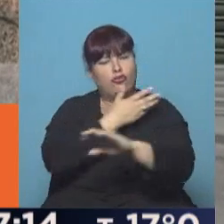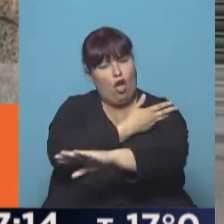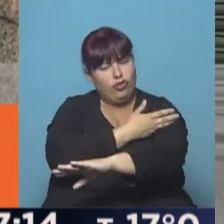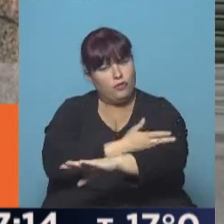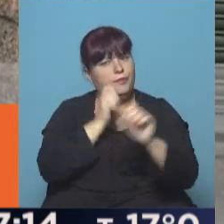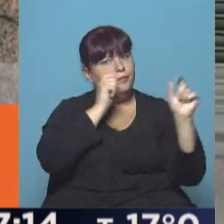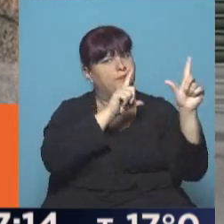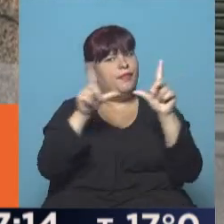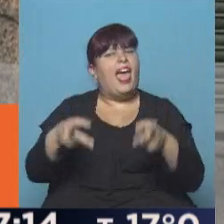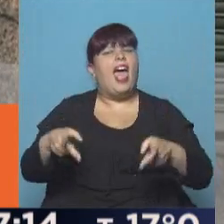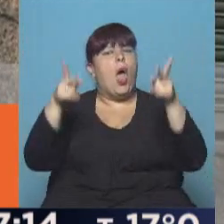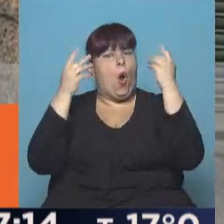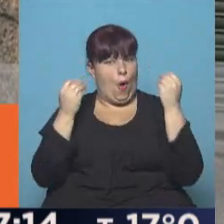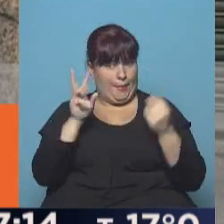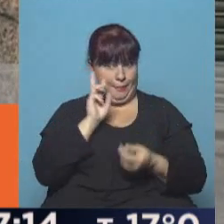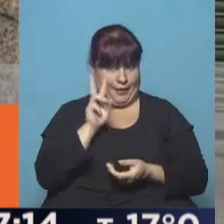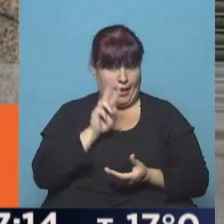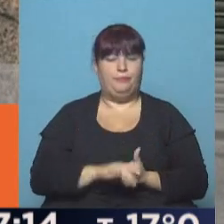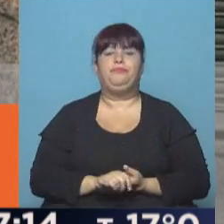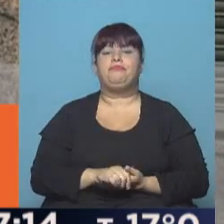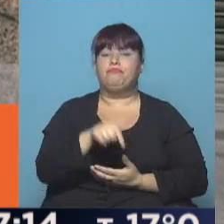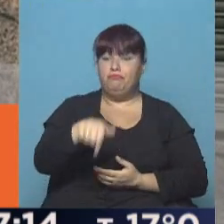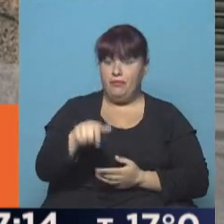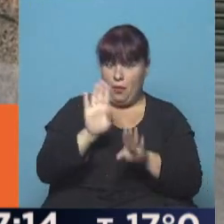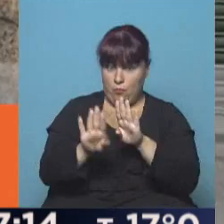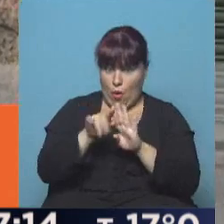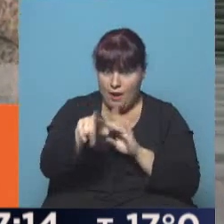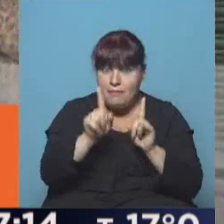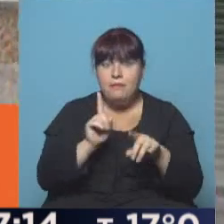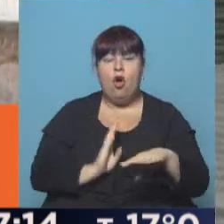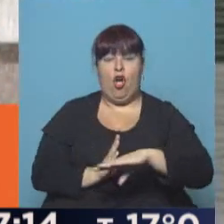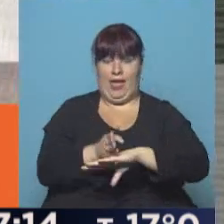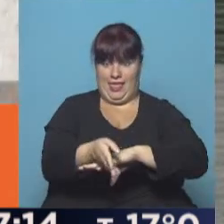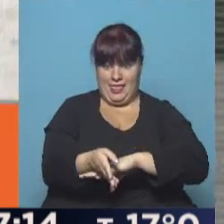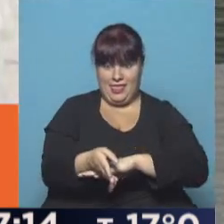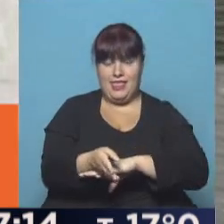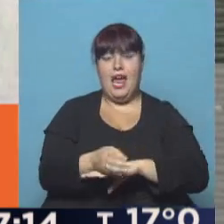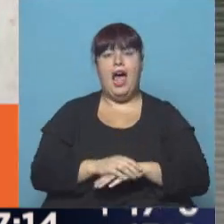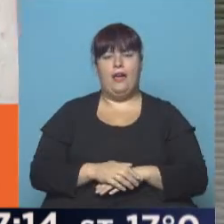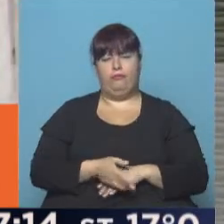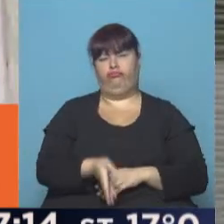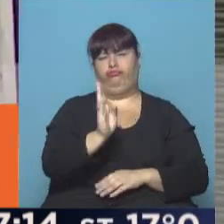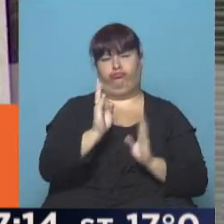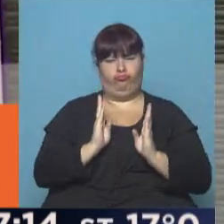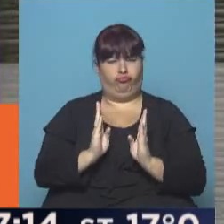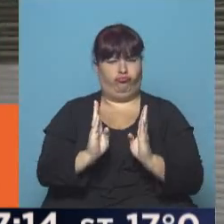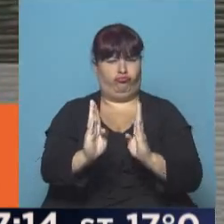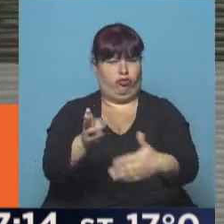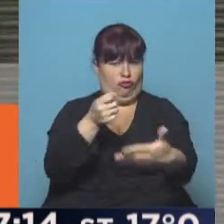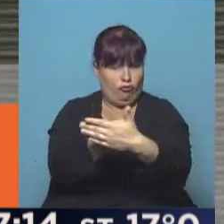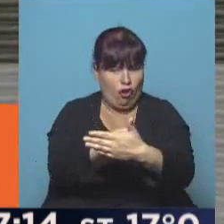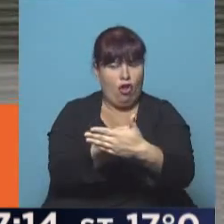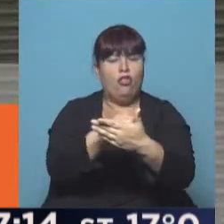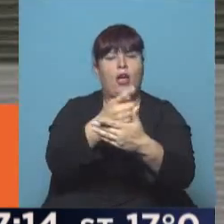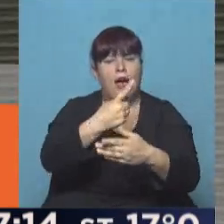que te muestro cuál es el edificio. Fíjate vos, en esta misma puerta, al ingresar, por supuesto, hay un largo pasillo hacia el fondo y que se